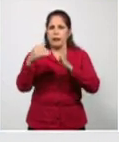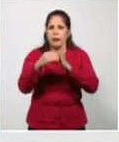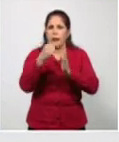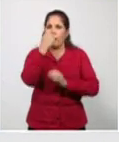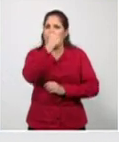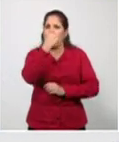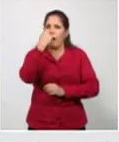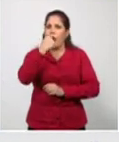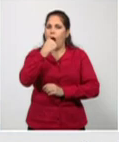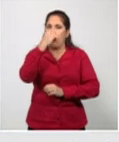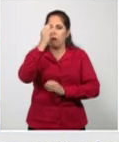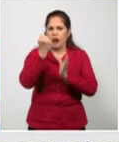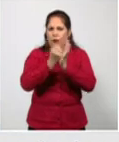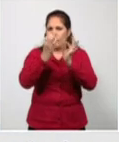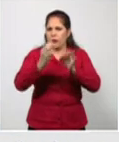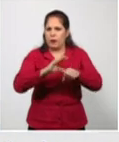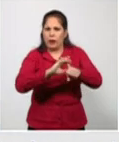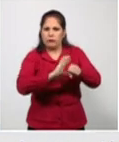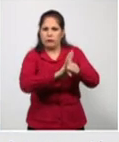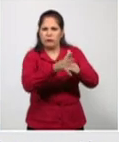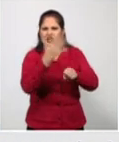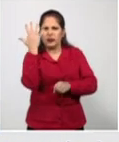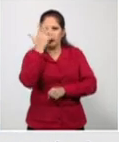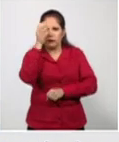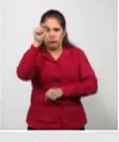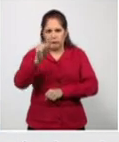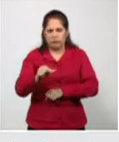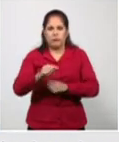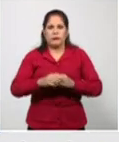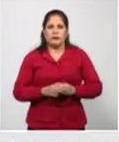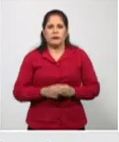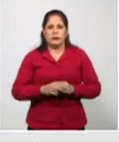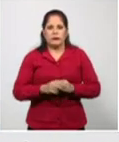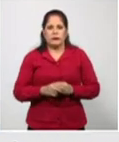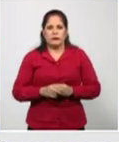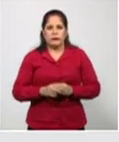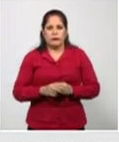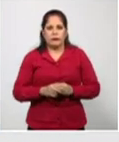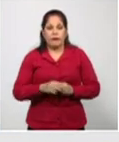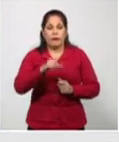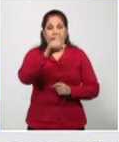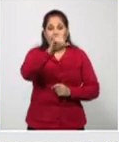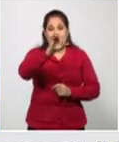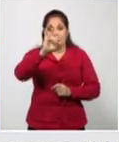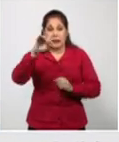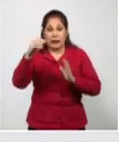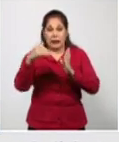para el diagnóstico de la enfermedad. El dato exacto ofrecido en conferencia,